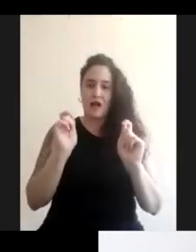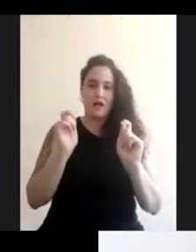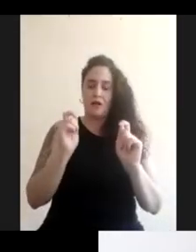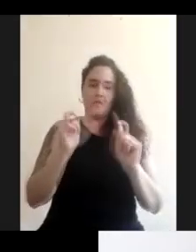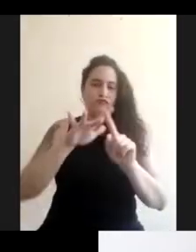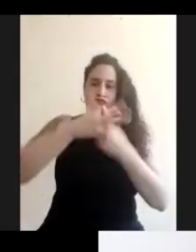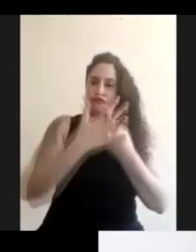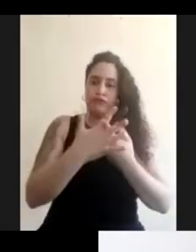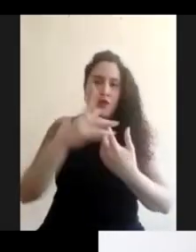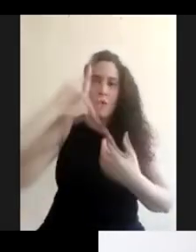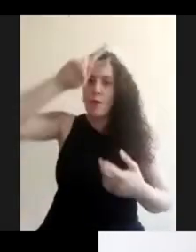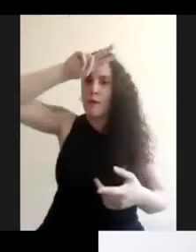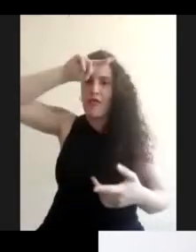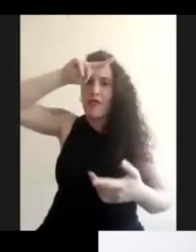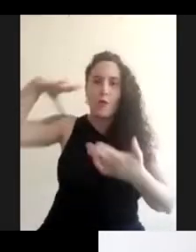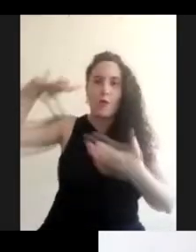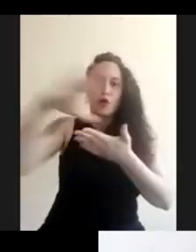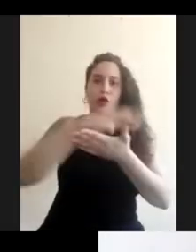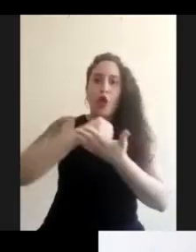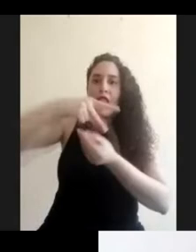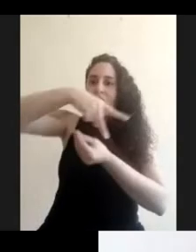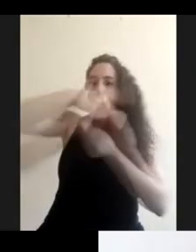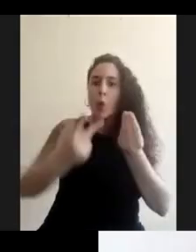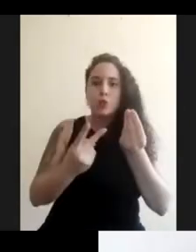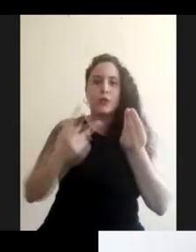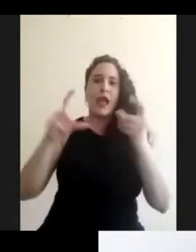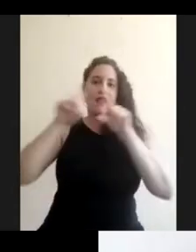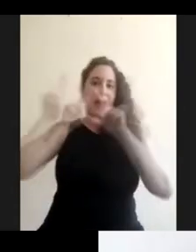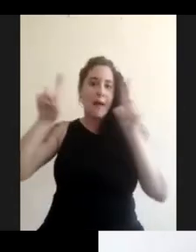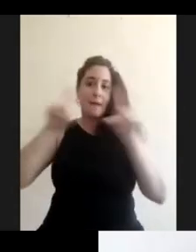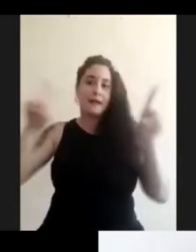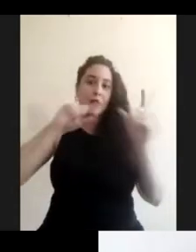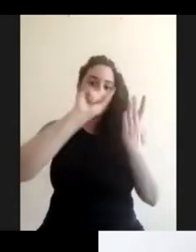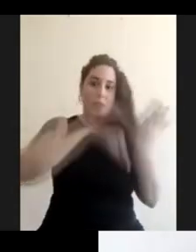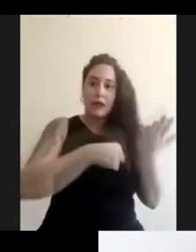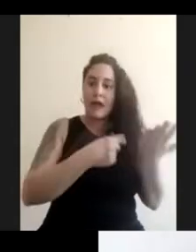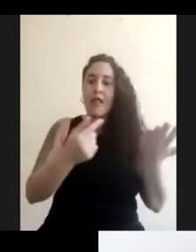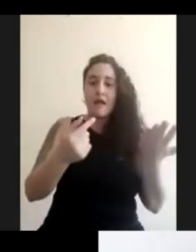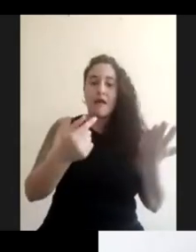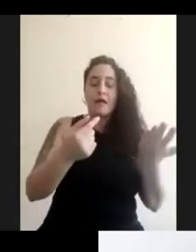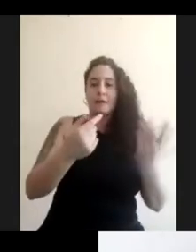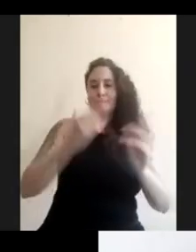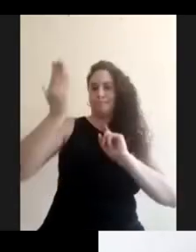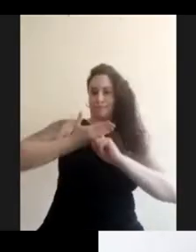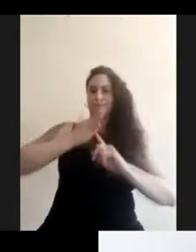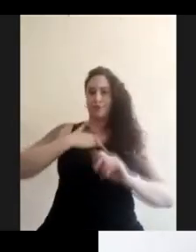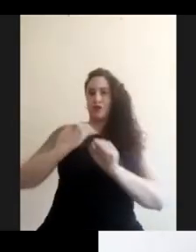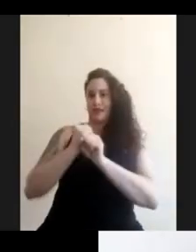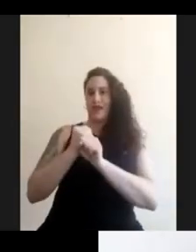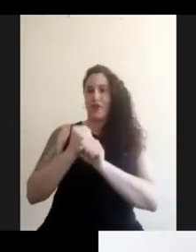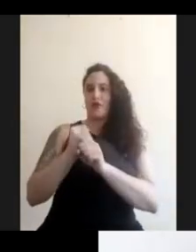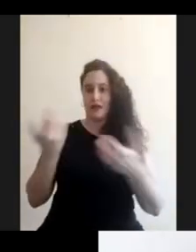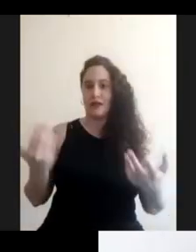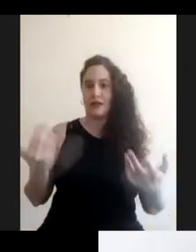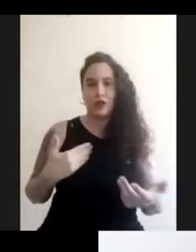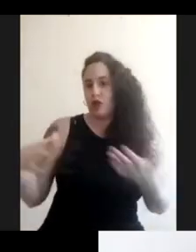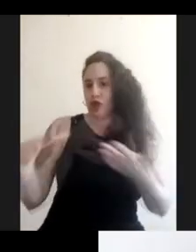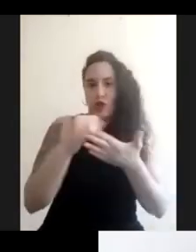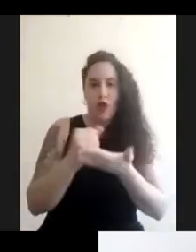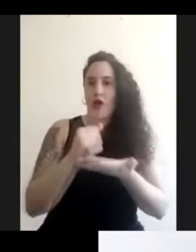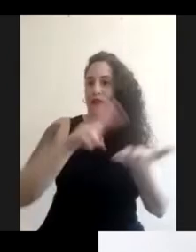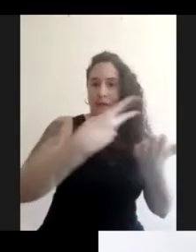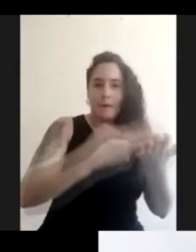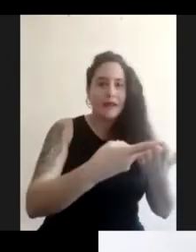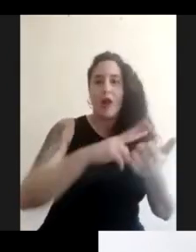y despreocupación por parte de la Junta y de las empresas contratadas hacia nosotros, tanto Petit como Ilse, como el caso de mis compañeros, que están